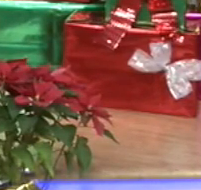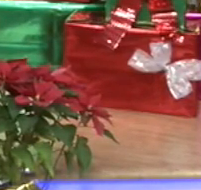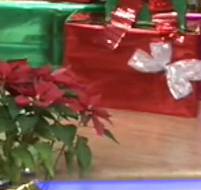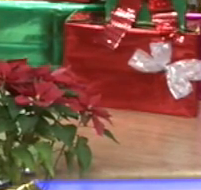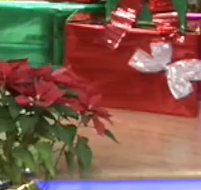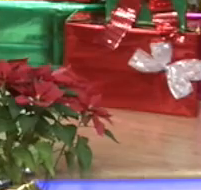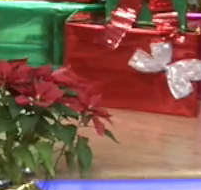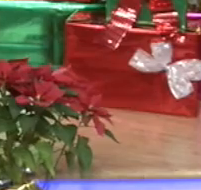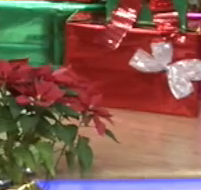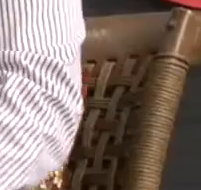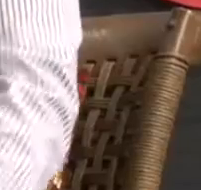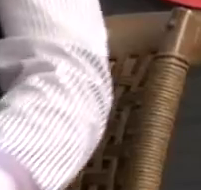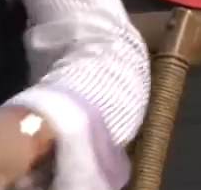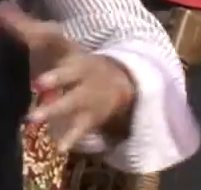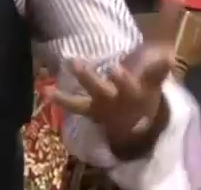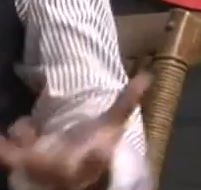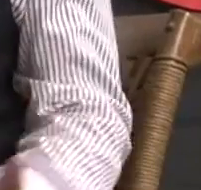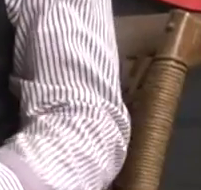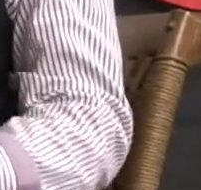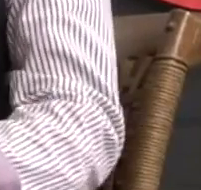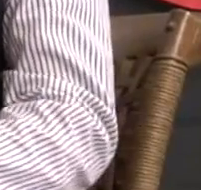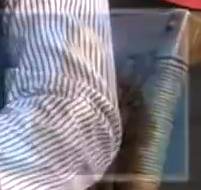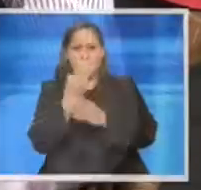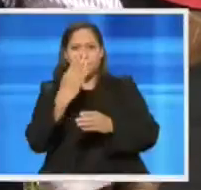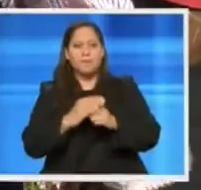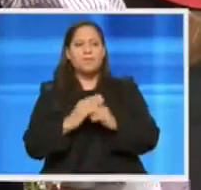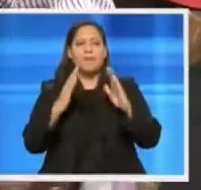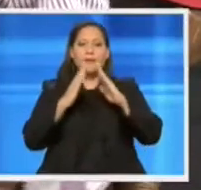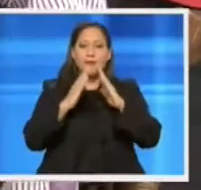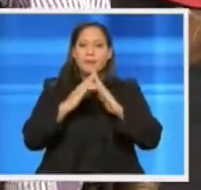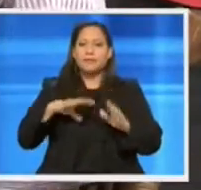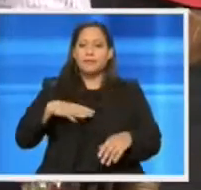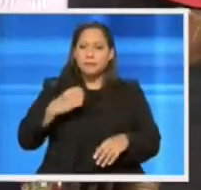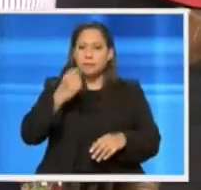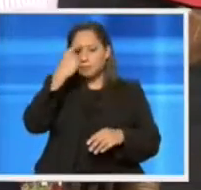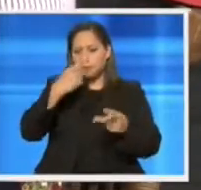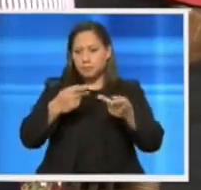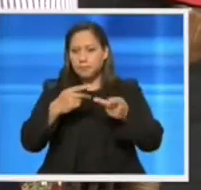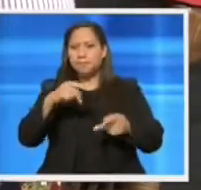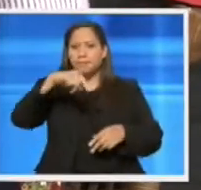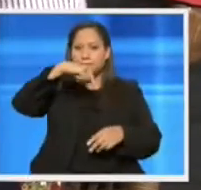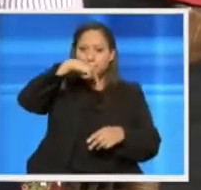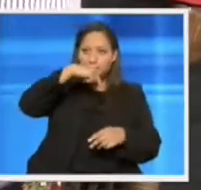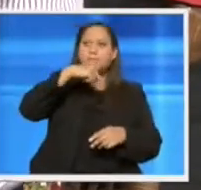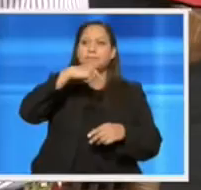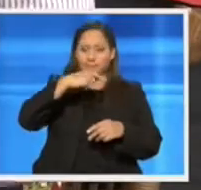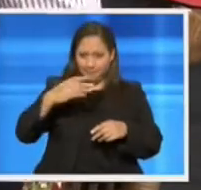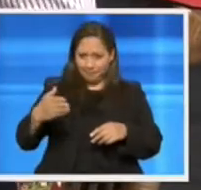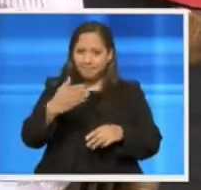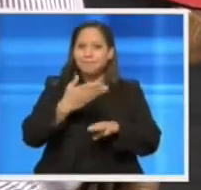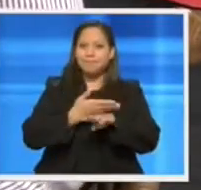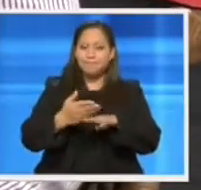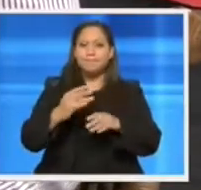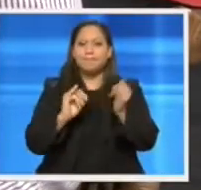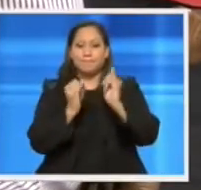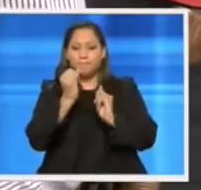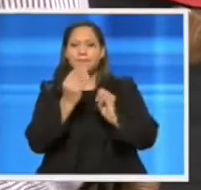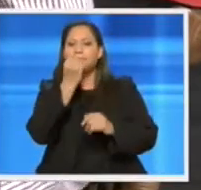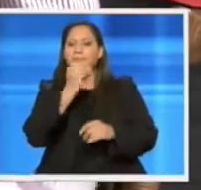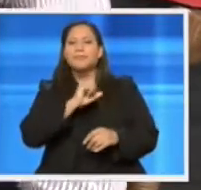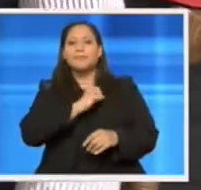la Navidad, el Año Nuevo, las abuelas en casa se esmeran en preparar el pavo, el bacalao, los romeritos, pero se puede comer sano,